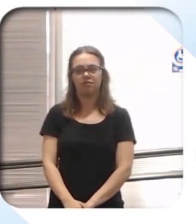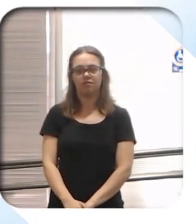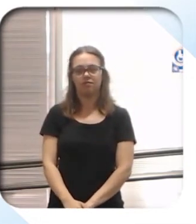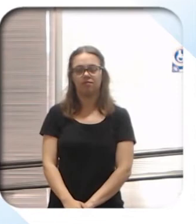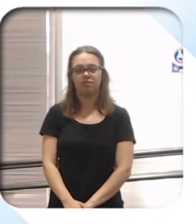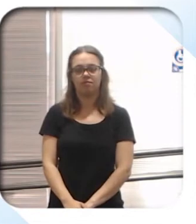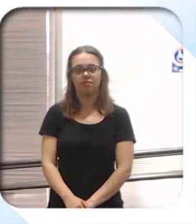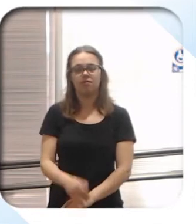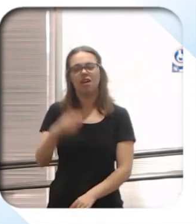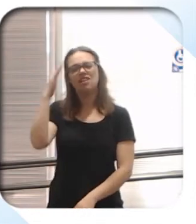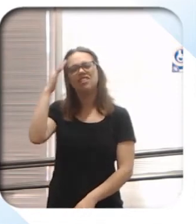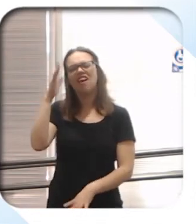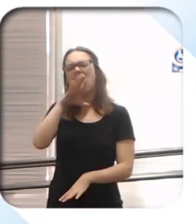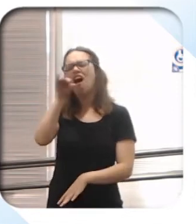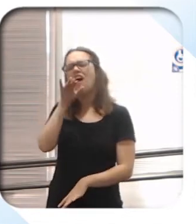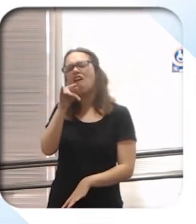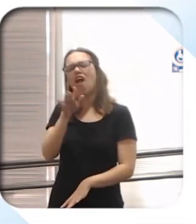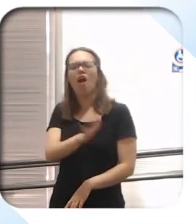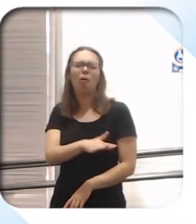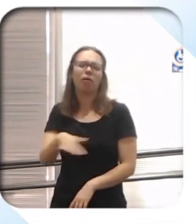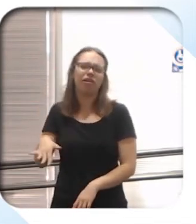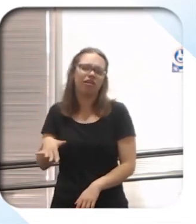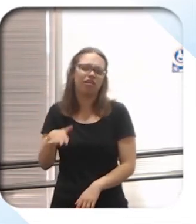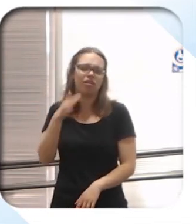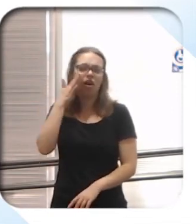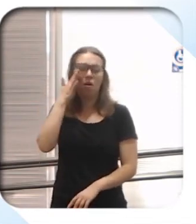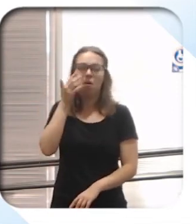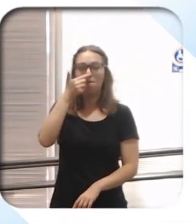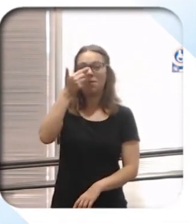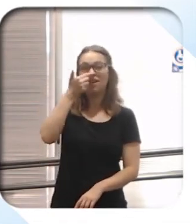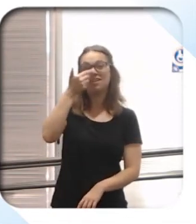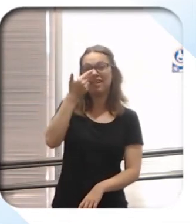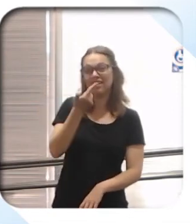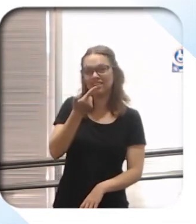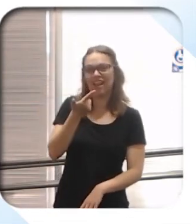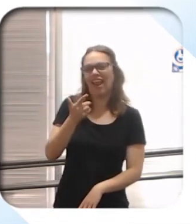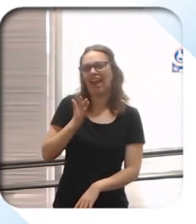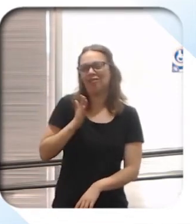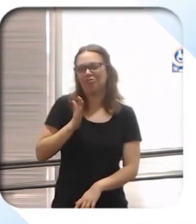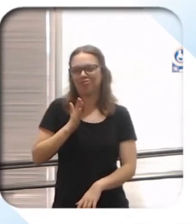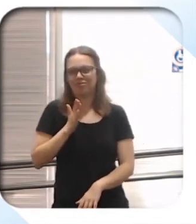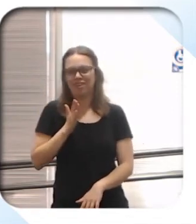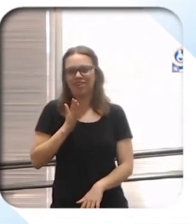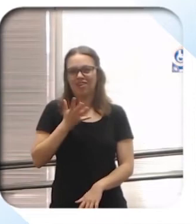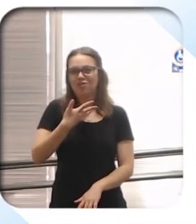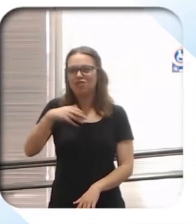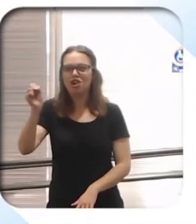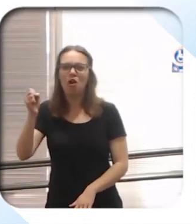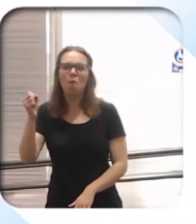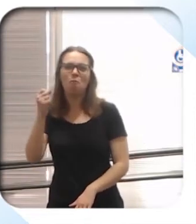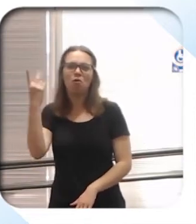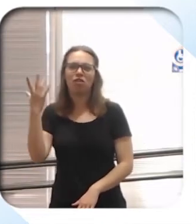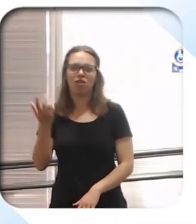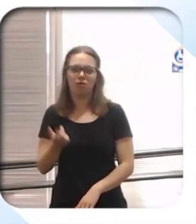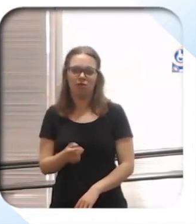Sé que habla como un niño, pero le interesan las chiquilinas. Creo que lo voy a llevar a un prostíbulo.